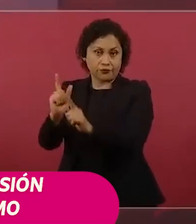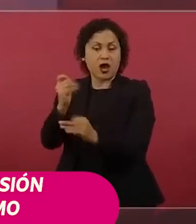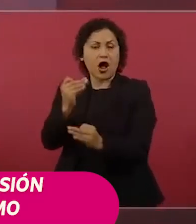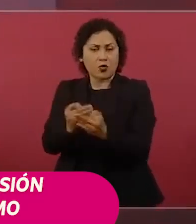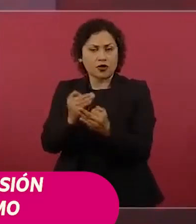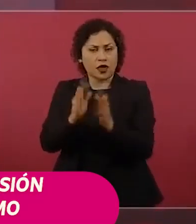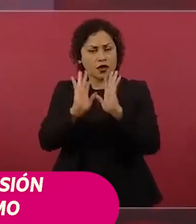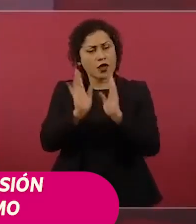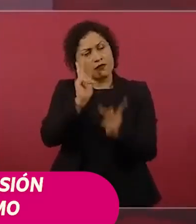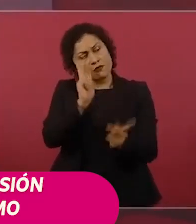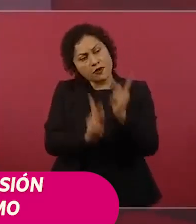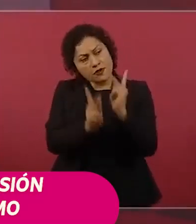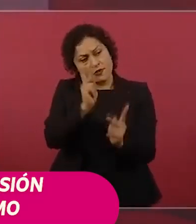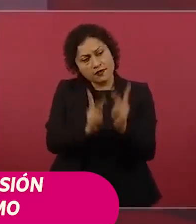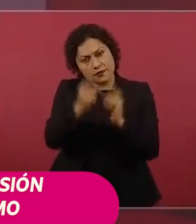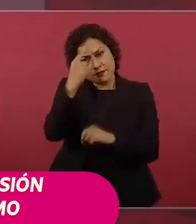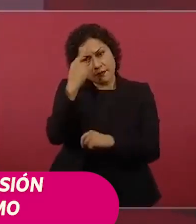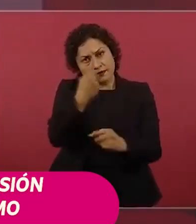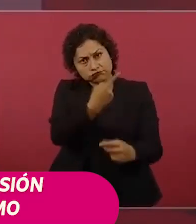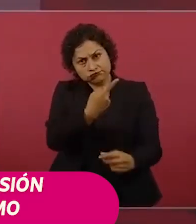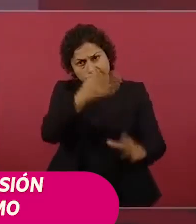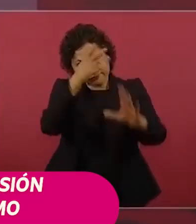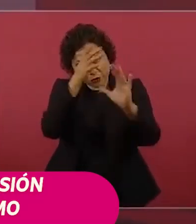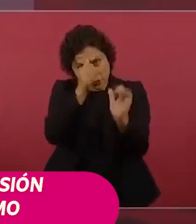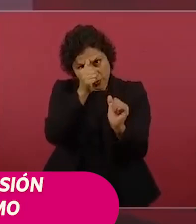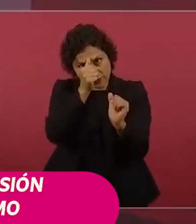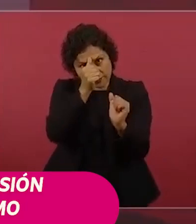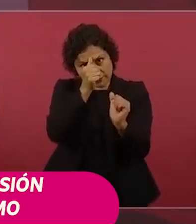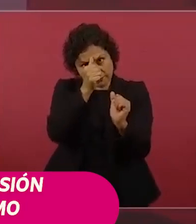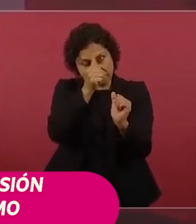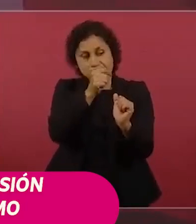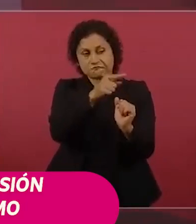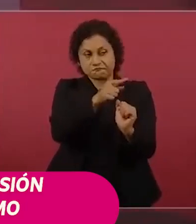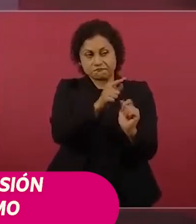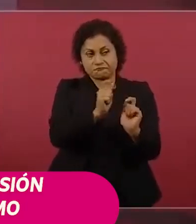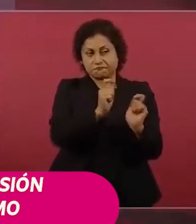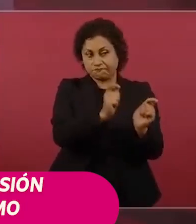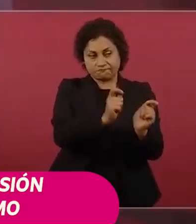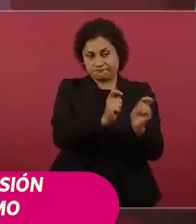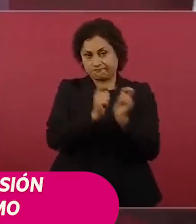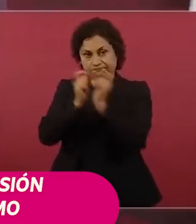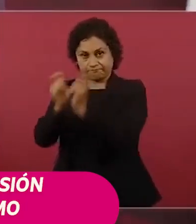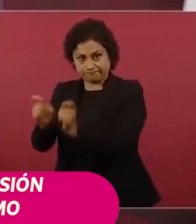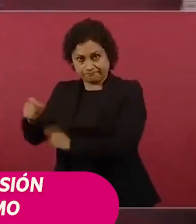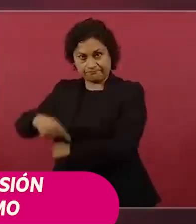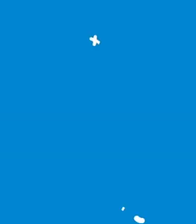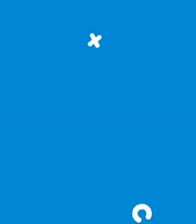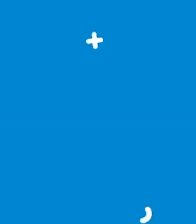Hay buenas noticias.